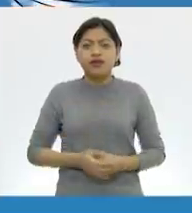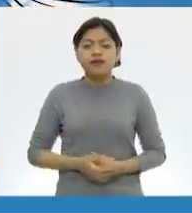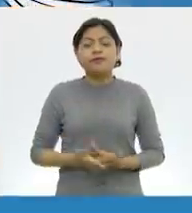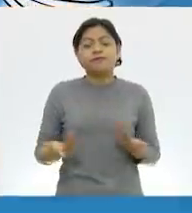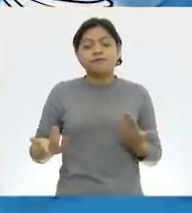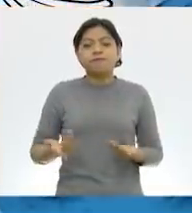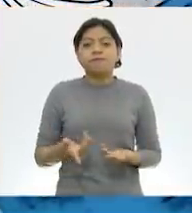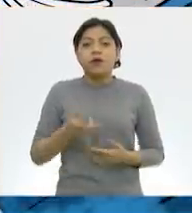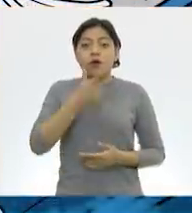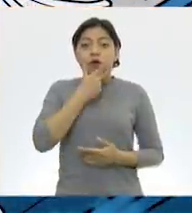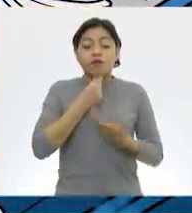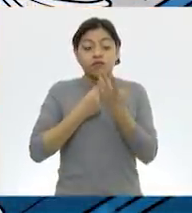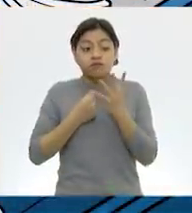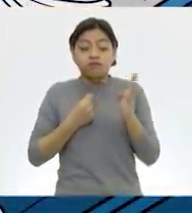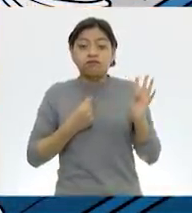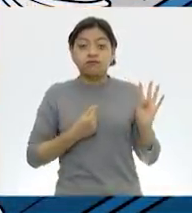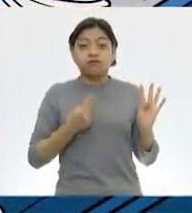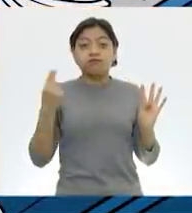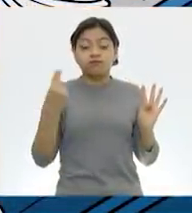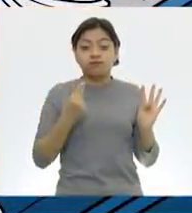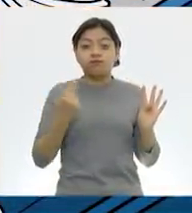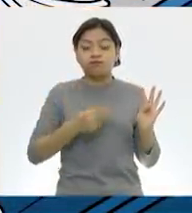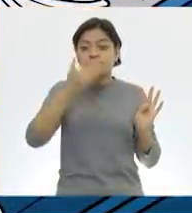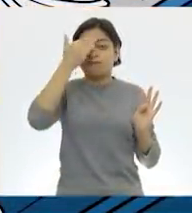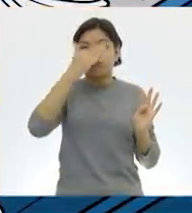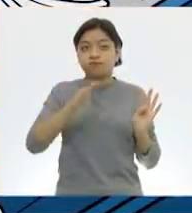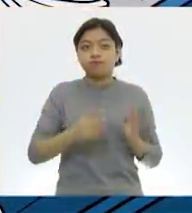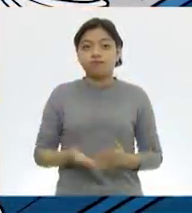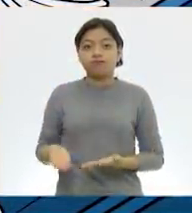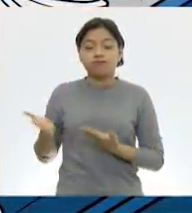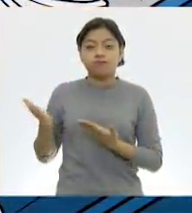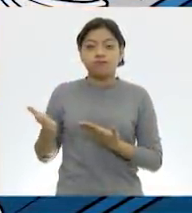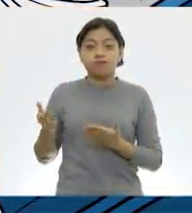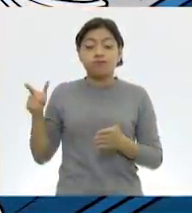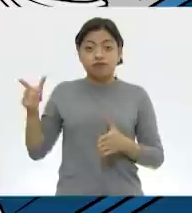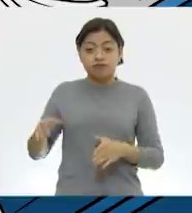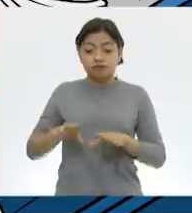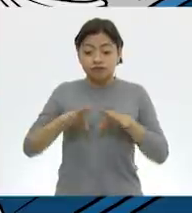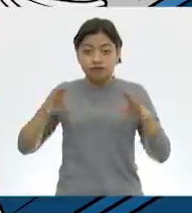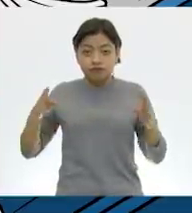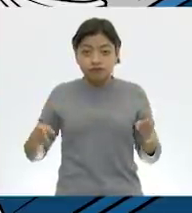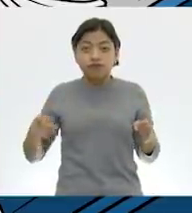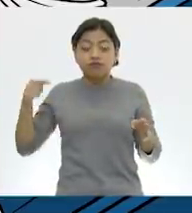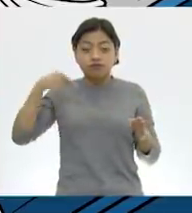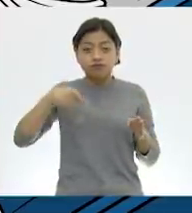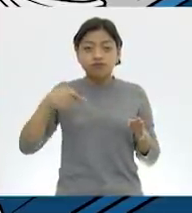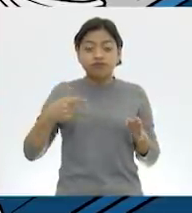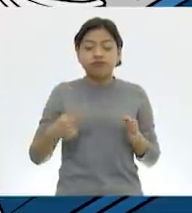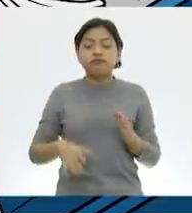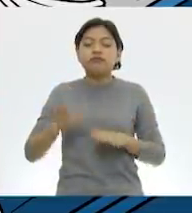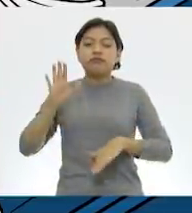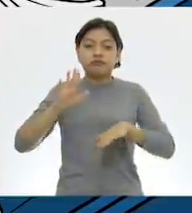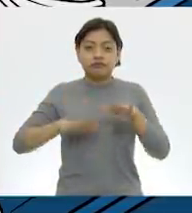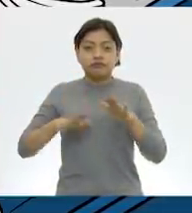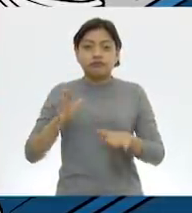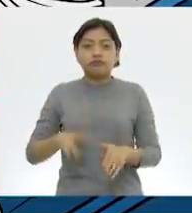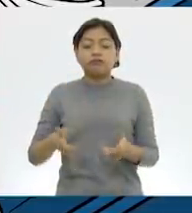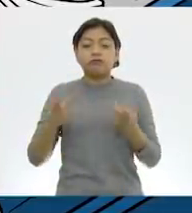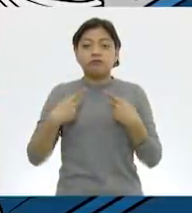preciso que los hombres sepan que los féretros tenemos una vida interna sumamente intensa y que en nuestros escasos ratos de buen